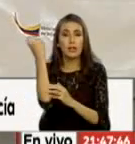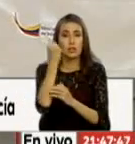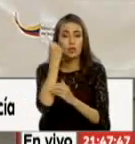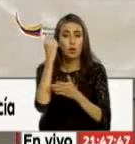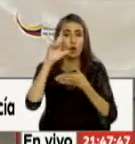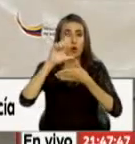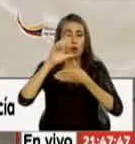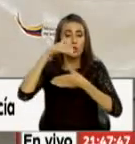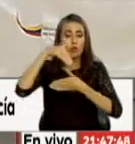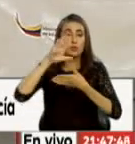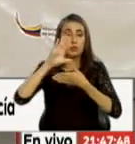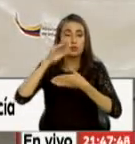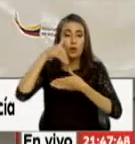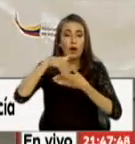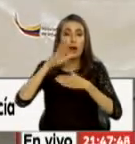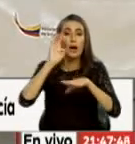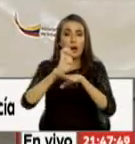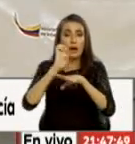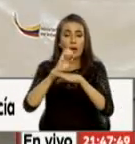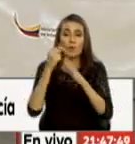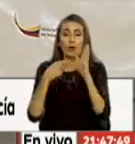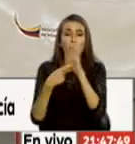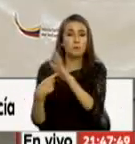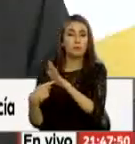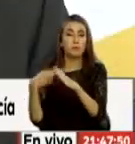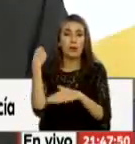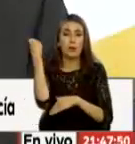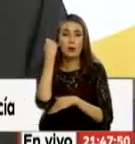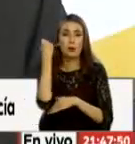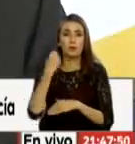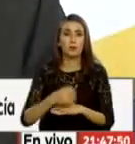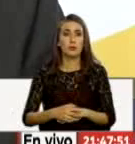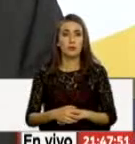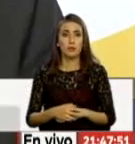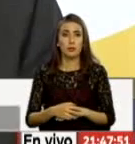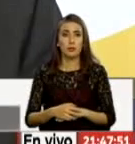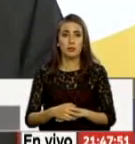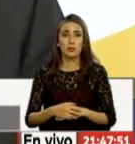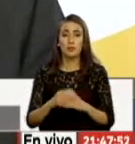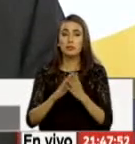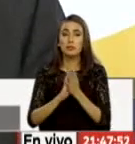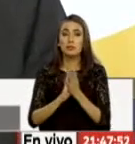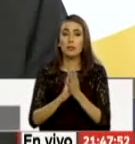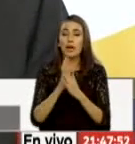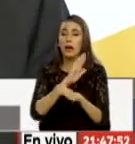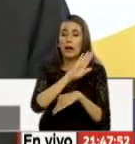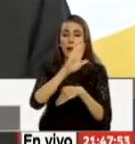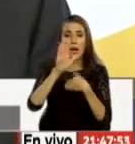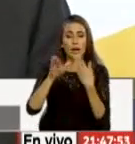Humanos, organismo que determinó que el Ecuador violó las garantías de García. Perdón en nombre del Estado ecuatoriano.